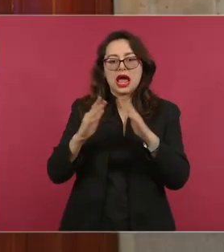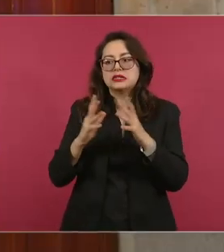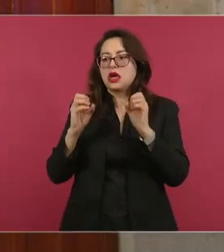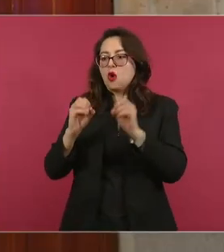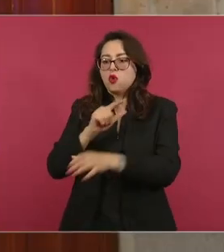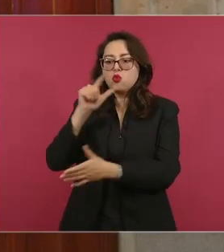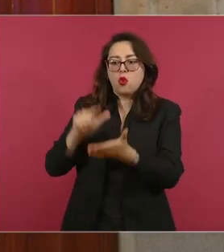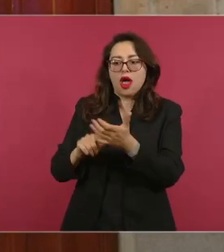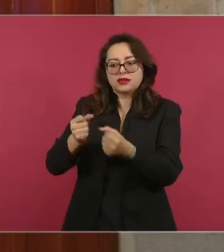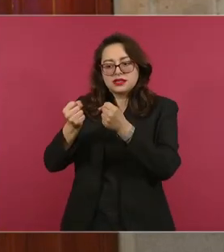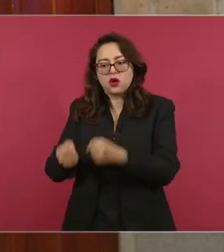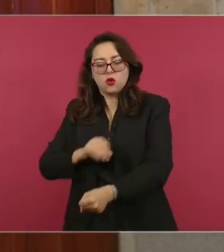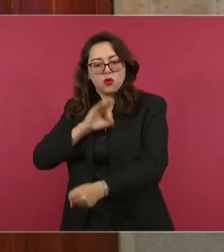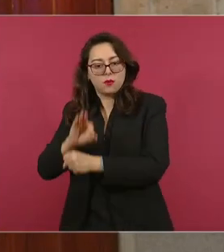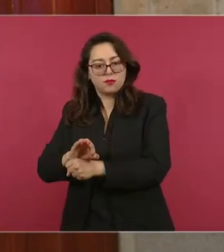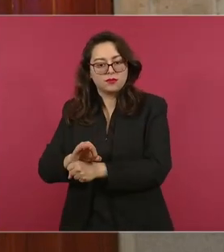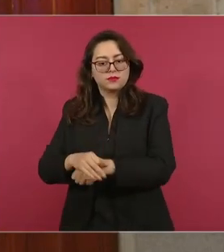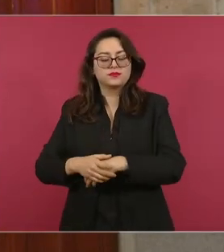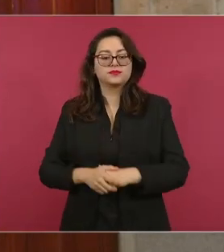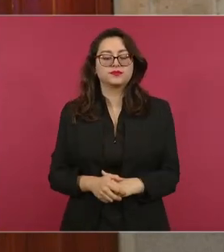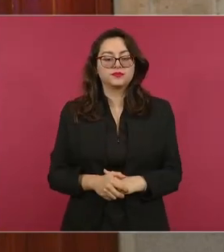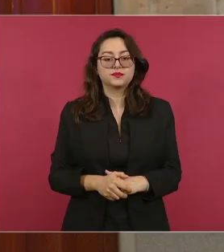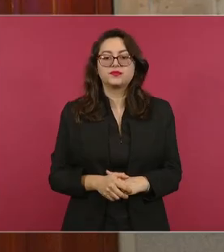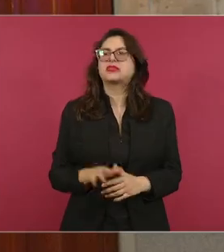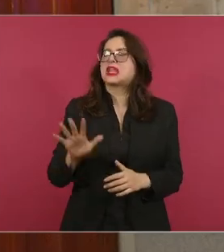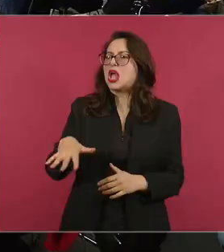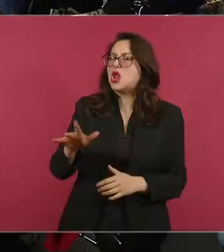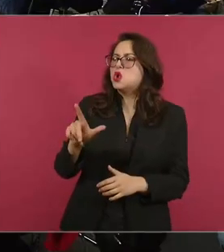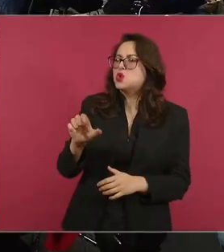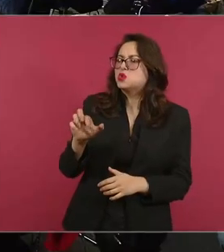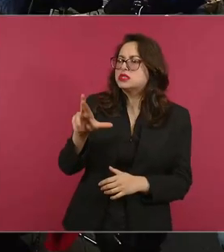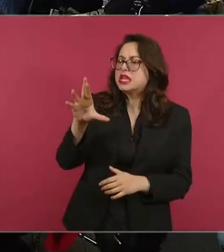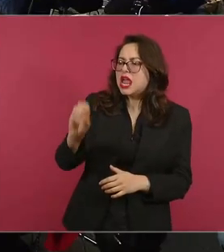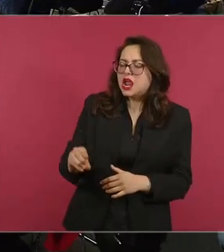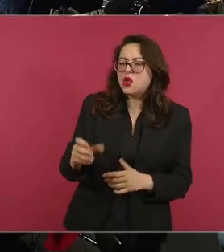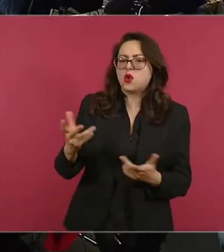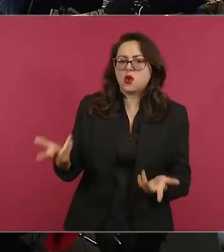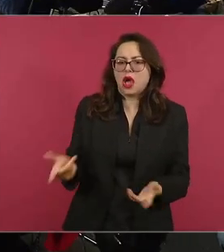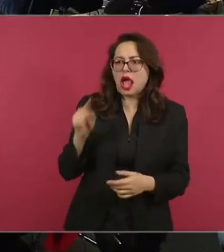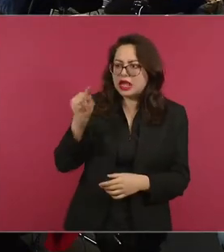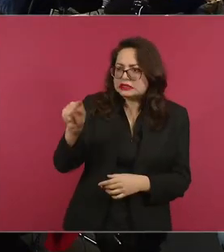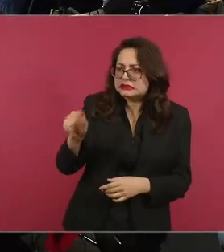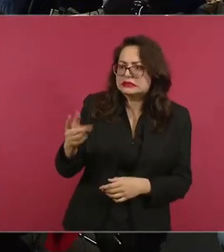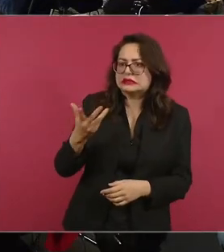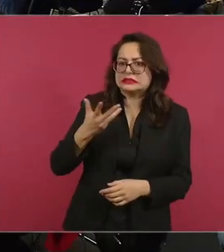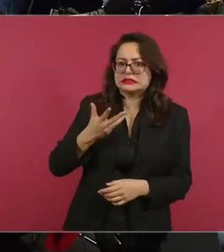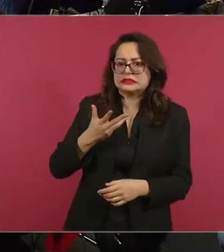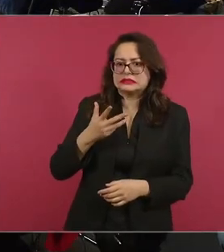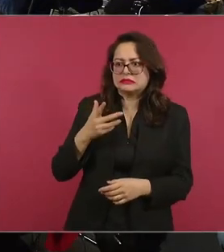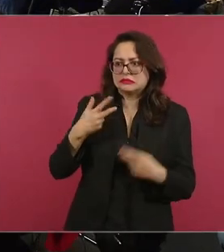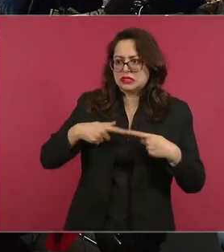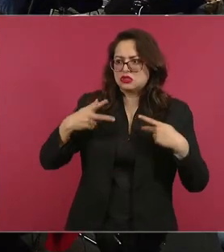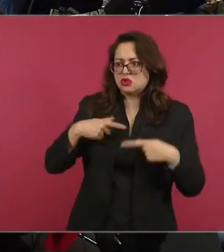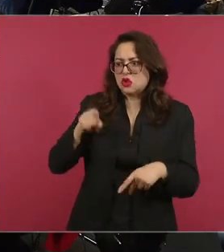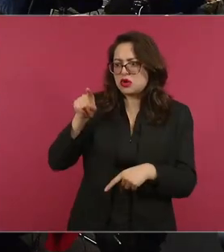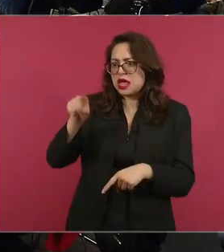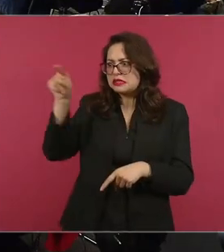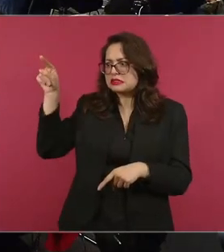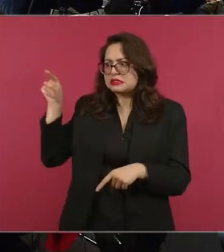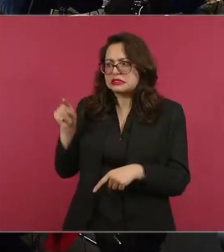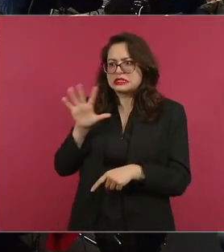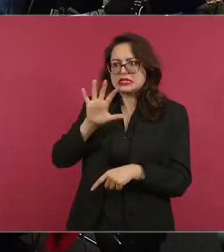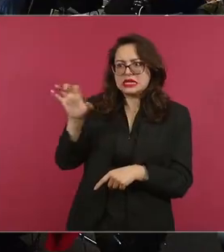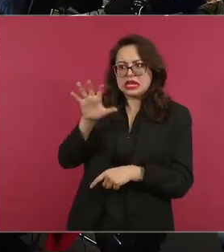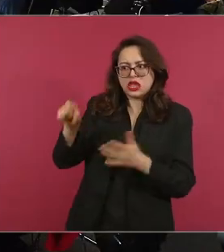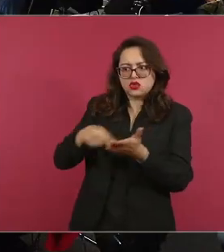evitar pues contar después una tragedia, Uriel. Oye, Lucero, ya hay gente, ya hay población que ha acudido a estos albergues que están habilitados,